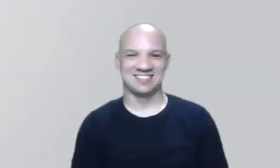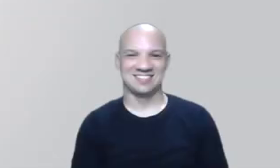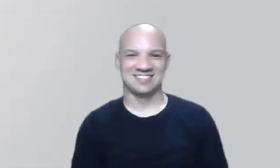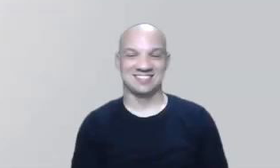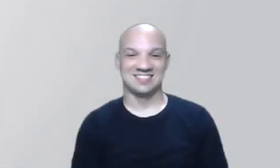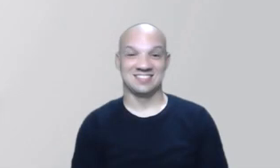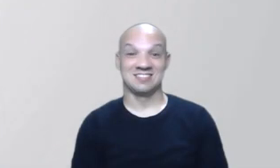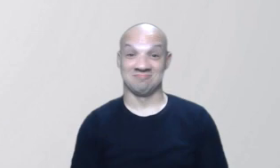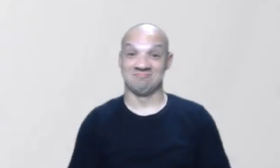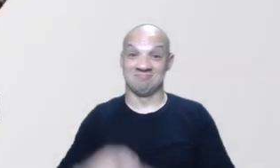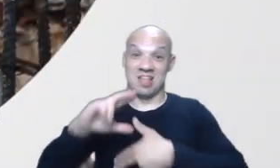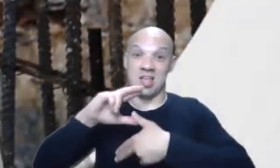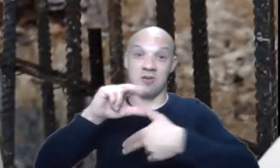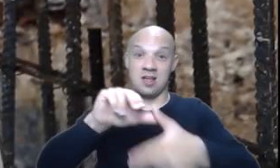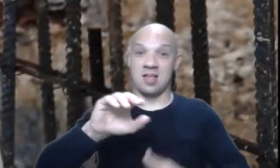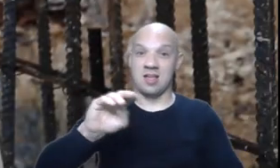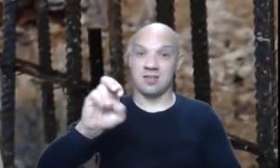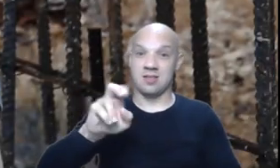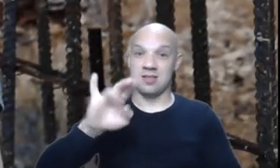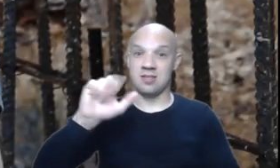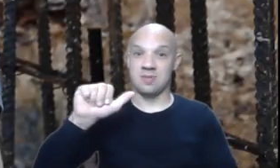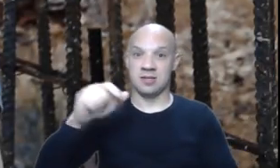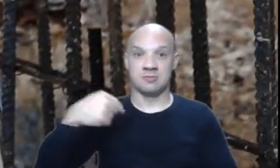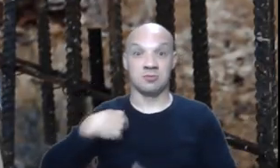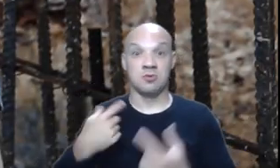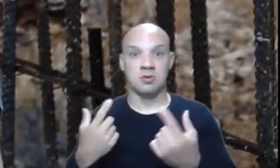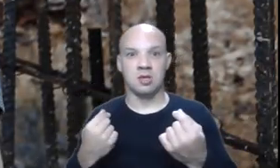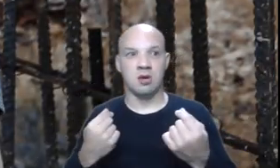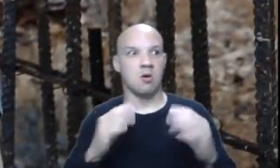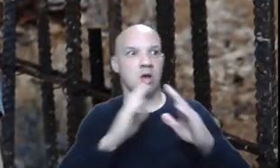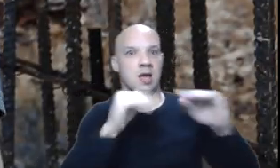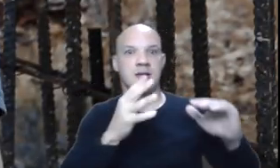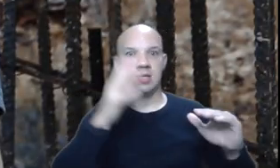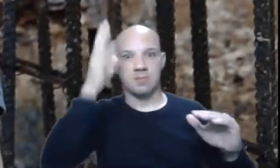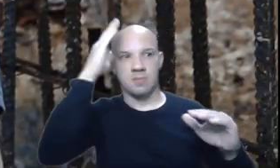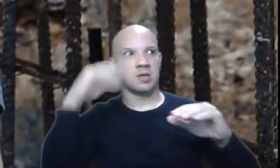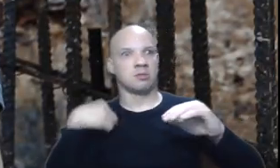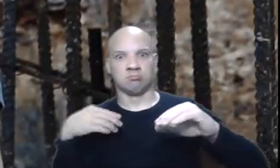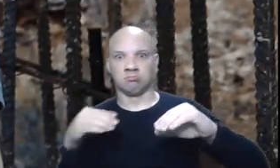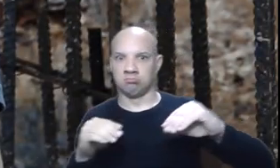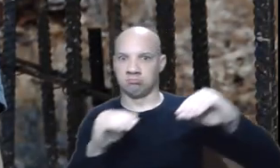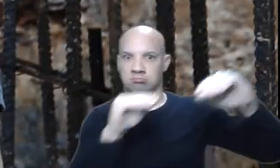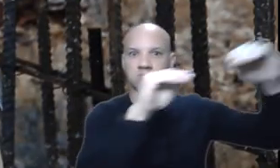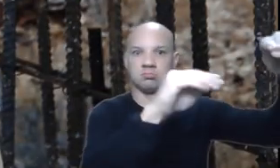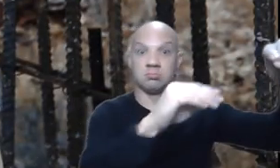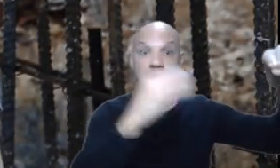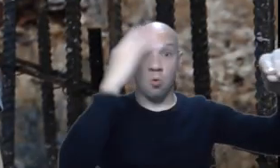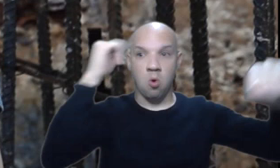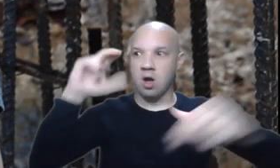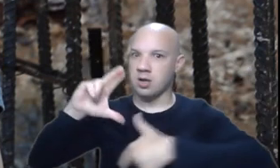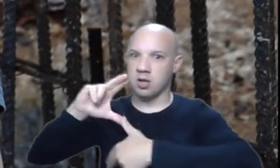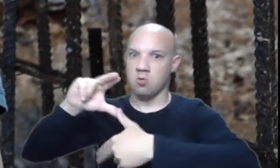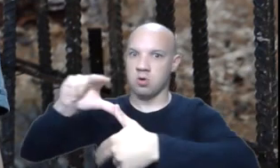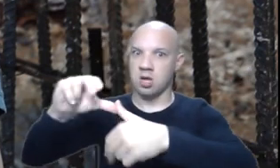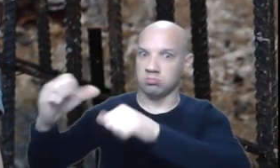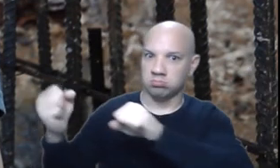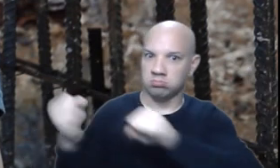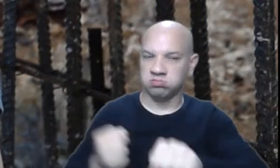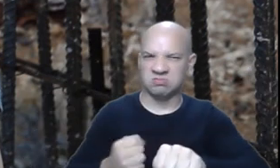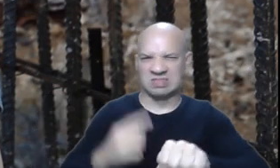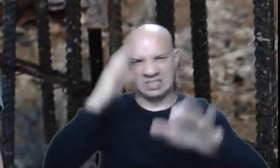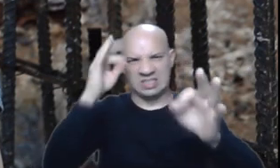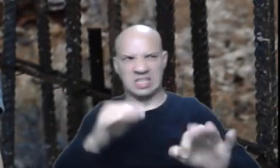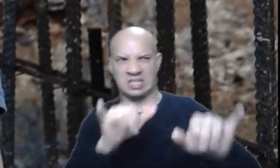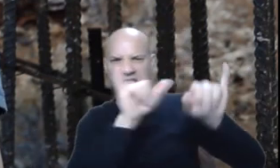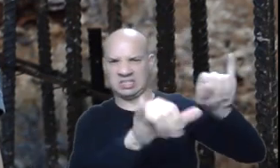Para el huracán María, pues me trasladó con mis padres, debido a que el huracán era muy fuerte, pues decido quedarme con ellos. Al otro